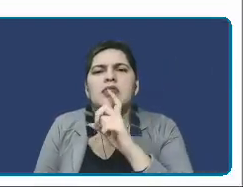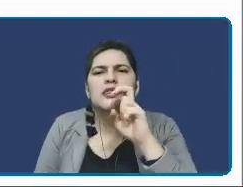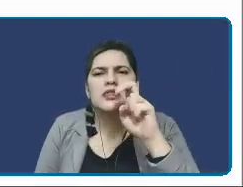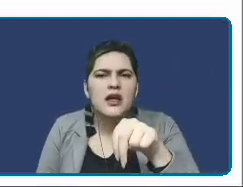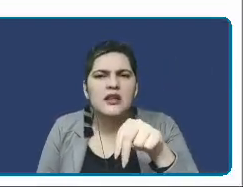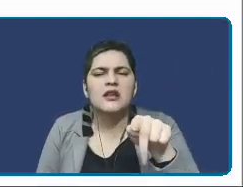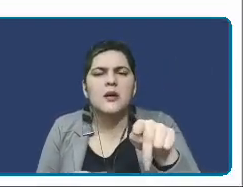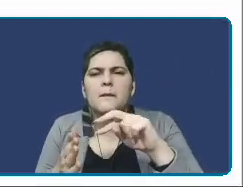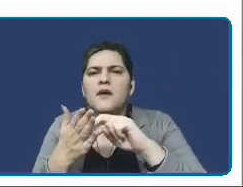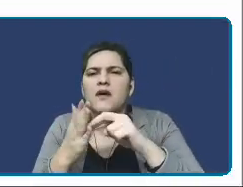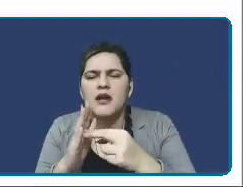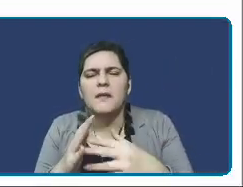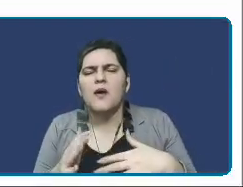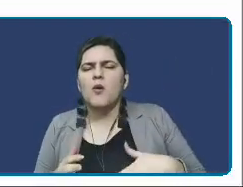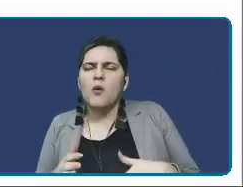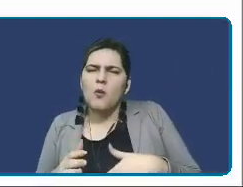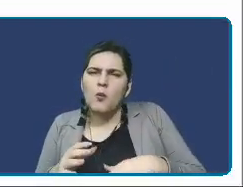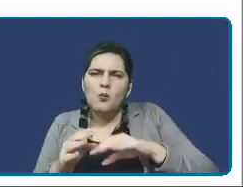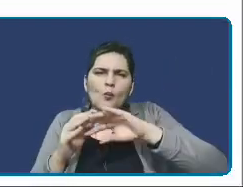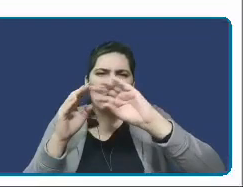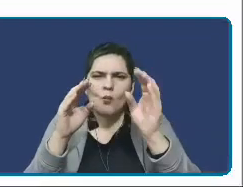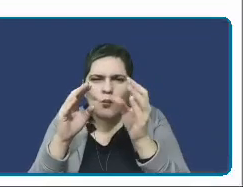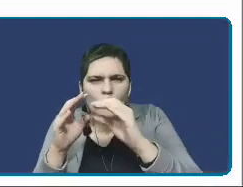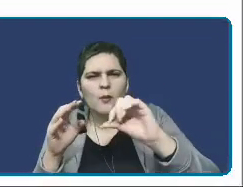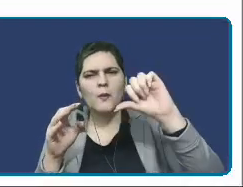el gluten y que me iban a pasar